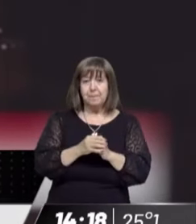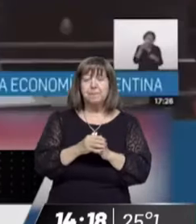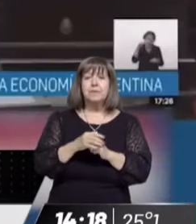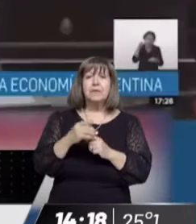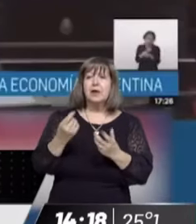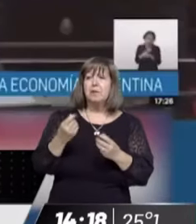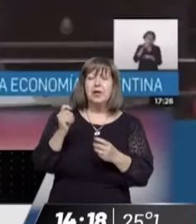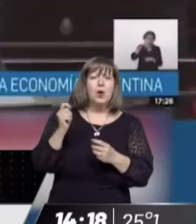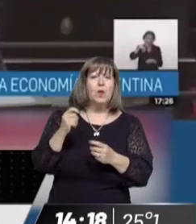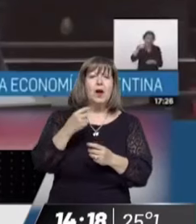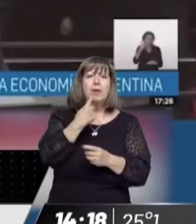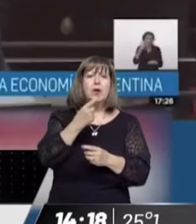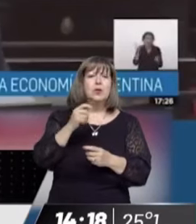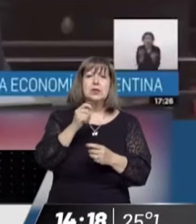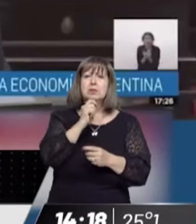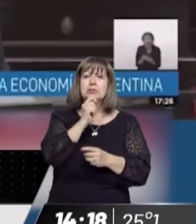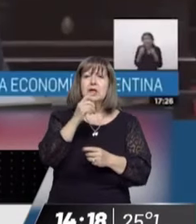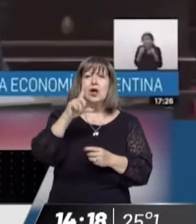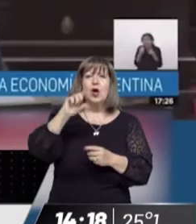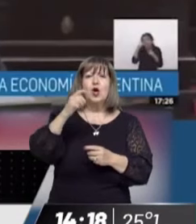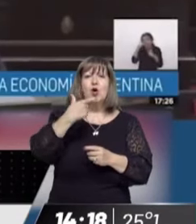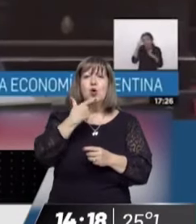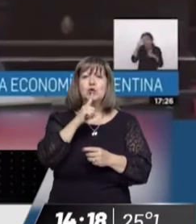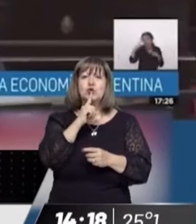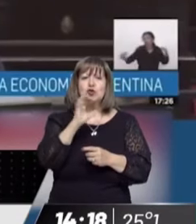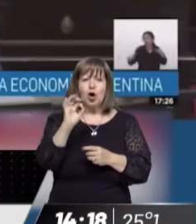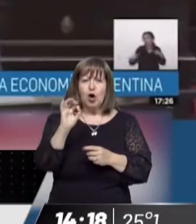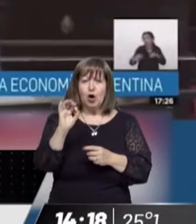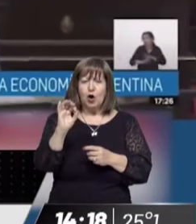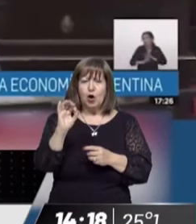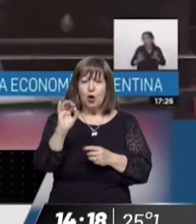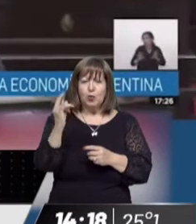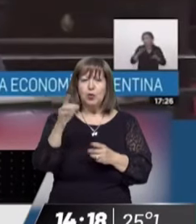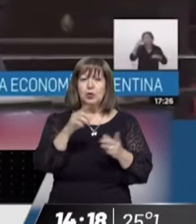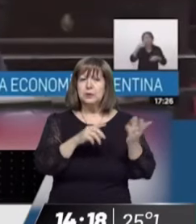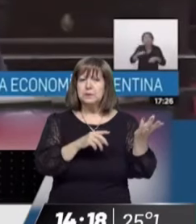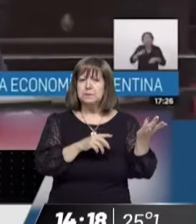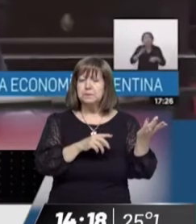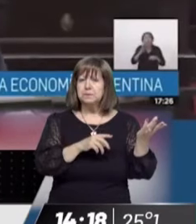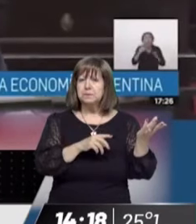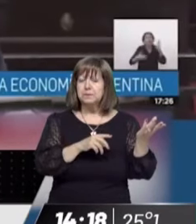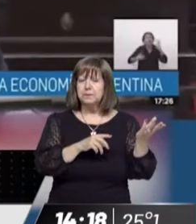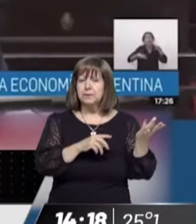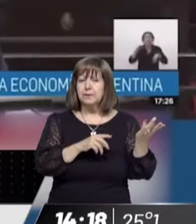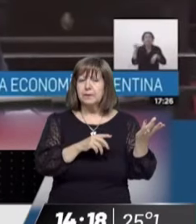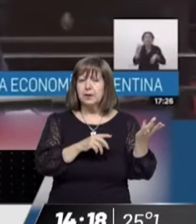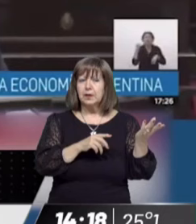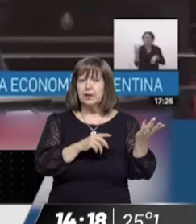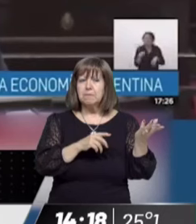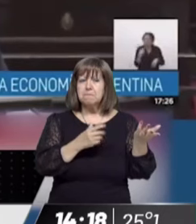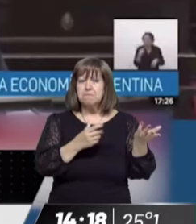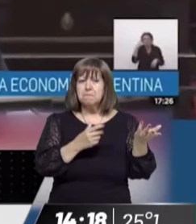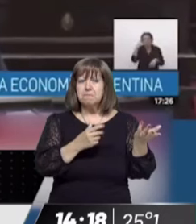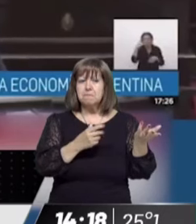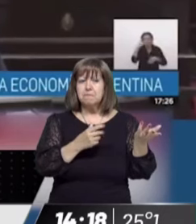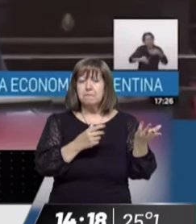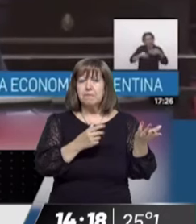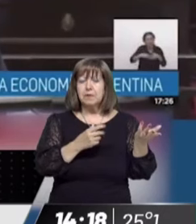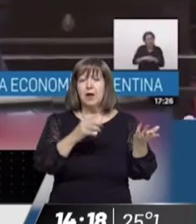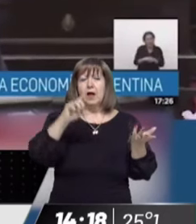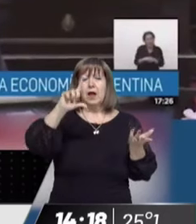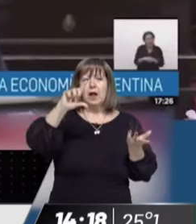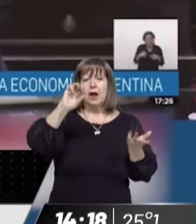Que no estaba embanderado en el kirchnerismo. Bueno, en realidad Lustó es